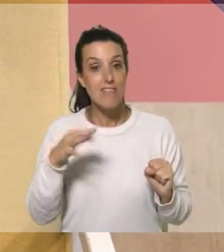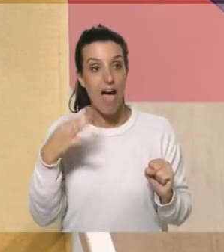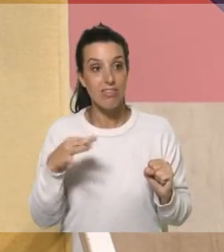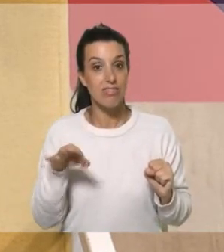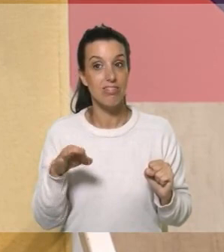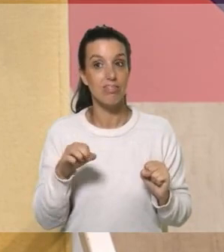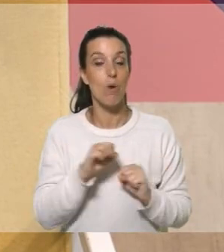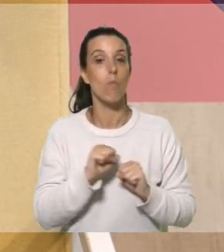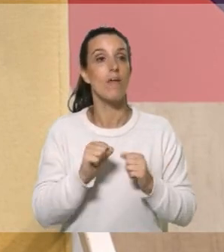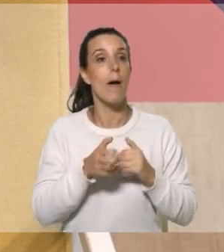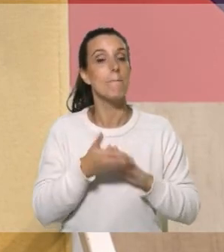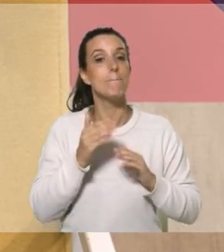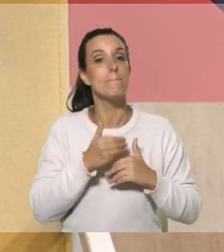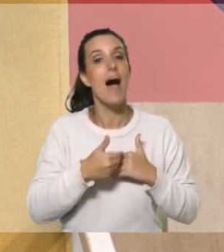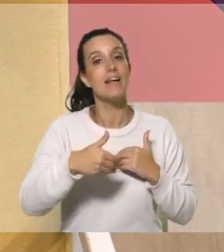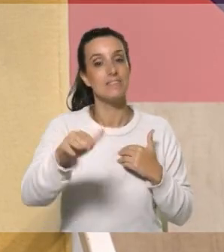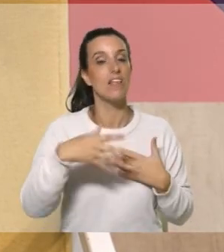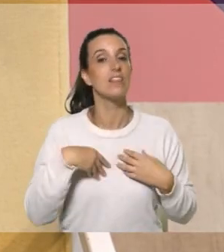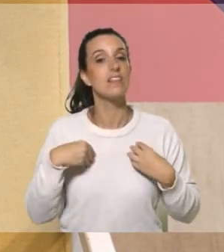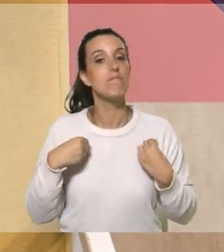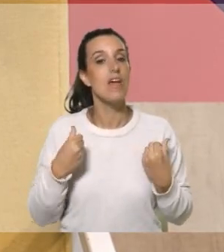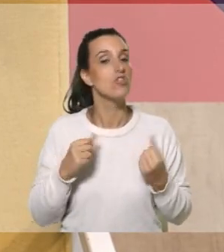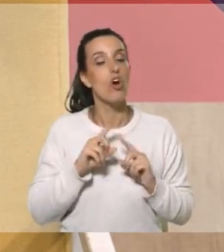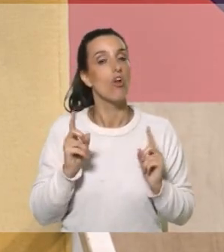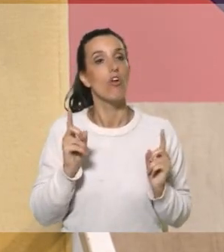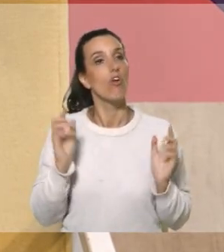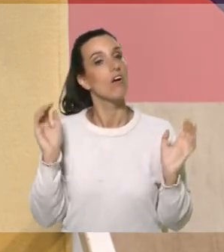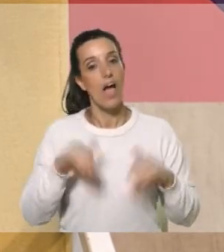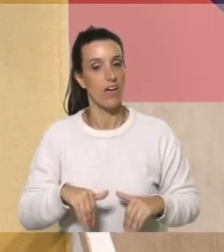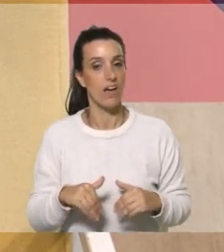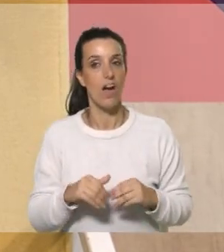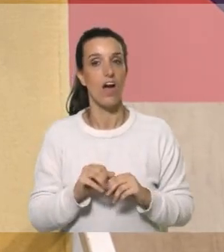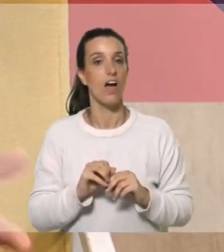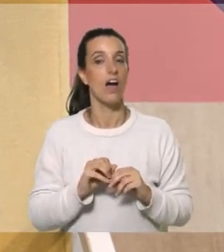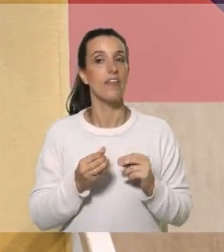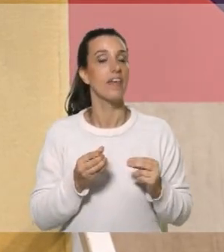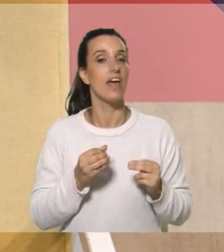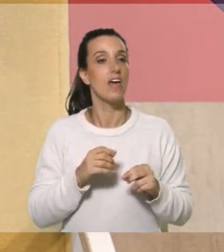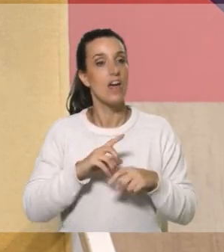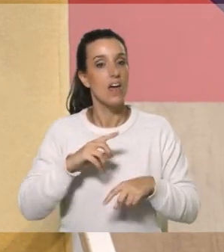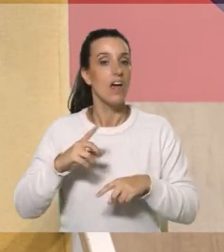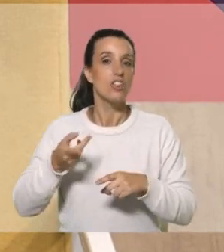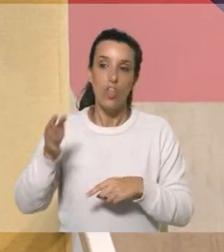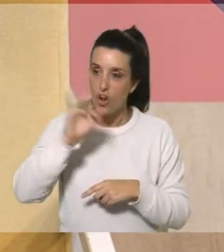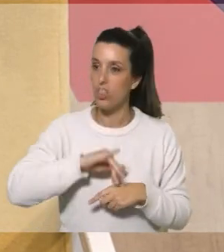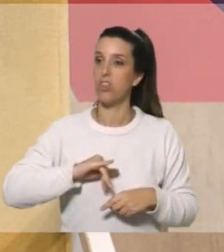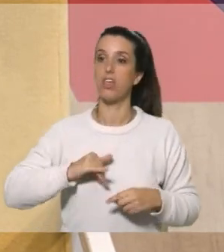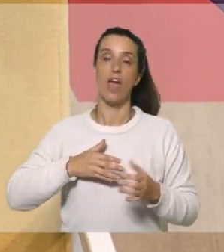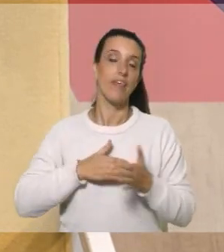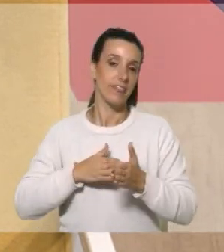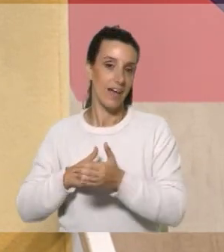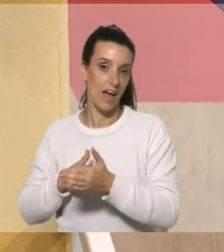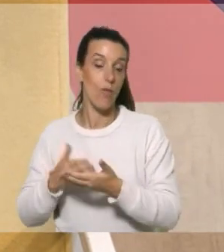se prolongue no que este sentimiento no decaiga no sucumba ante la rutina ante el estancamiento